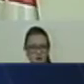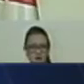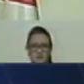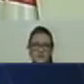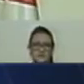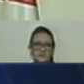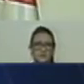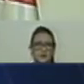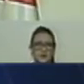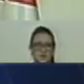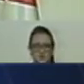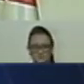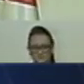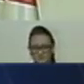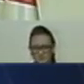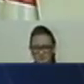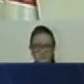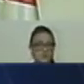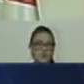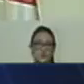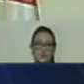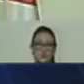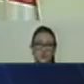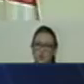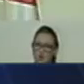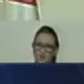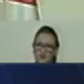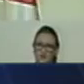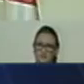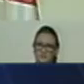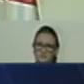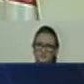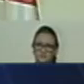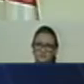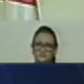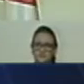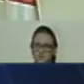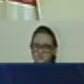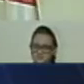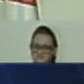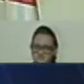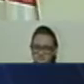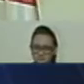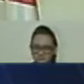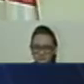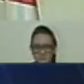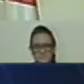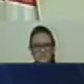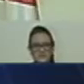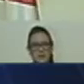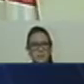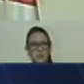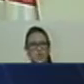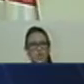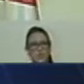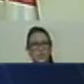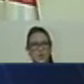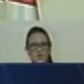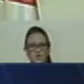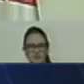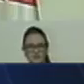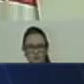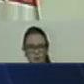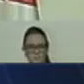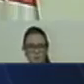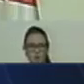soy un magnate, ni quiero serlo. Yo estoy aquí como presidente no porque me apoyan los dueños de los canales de